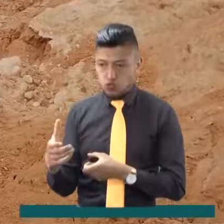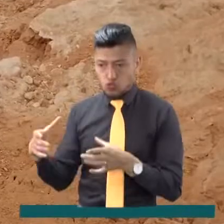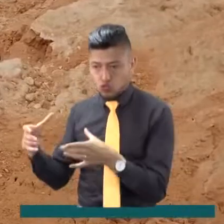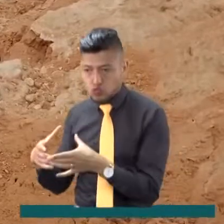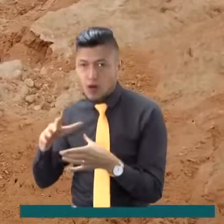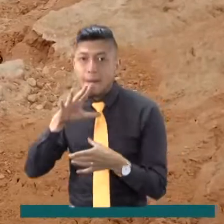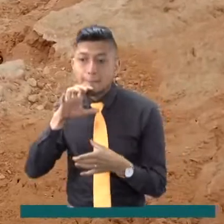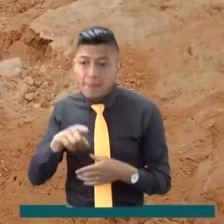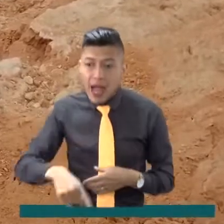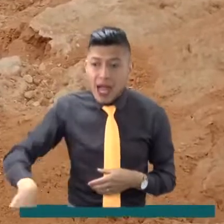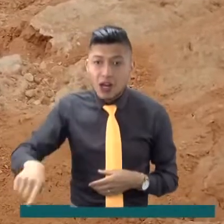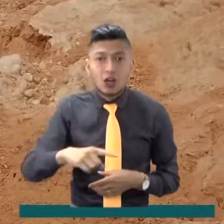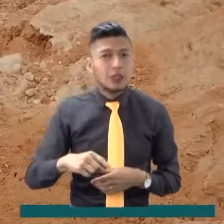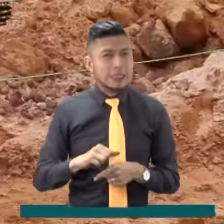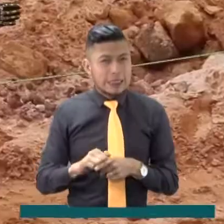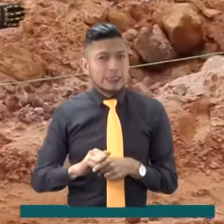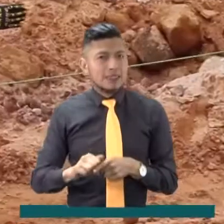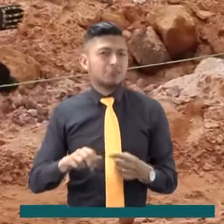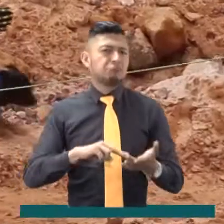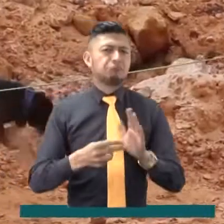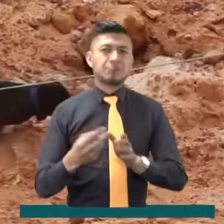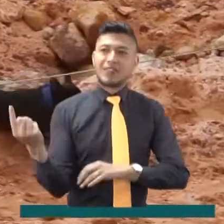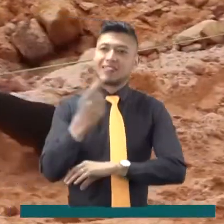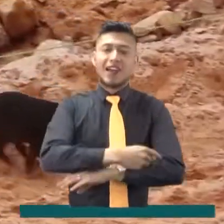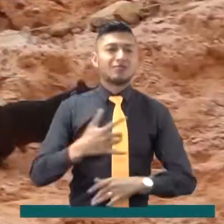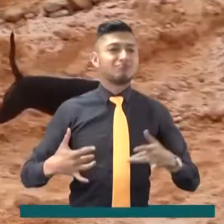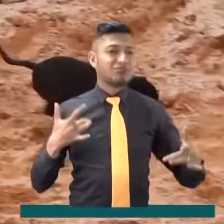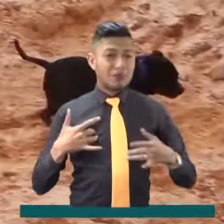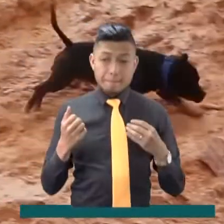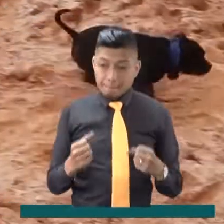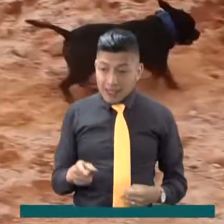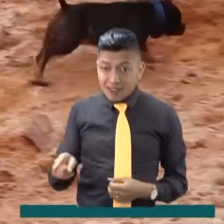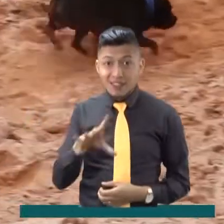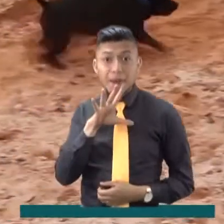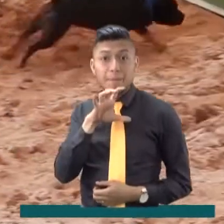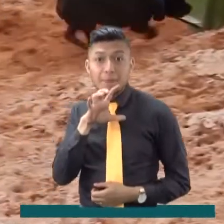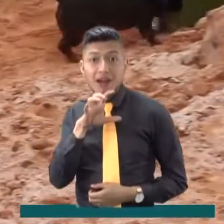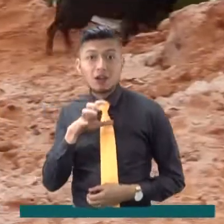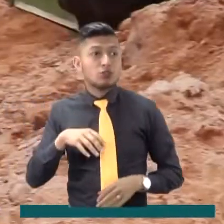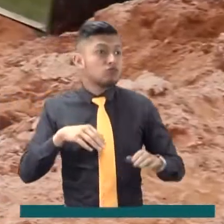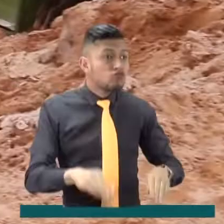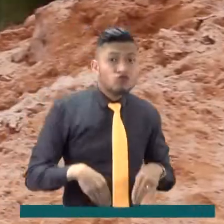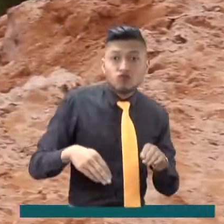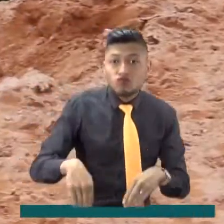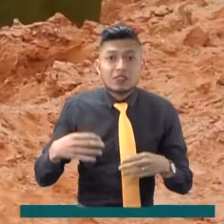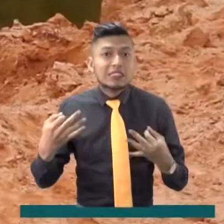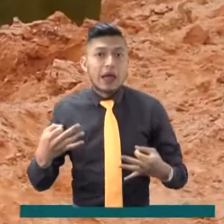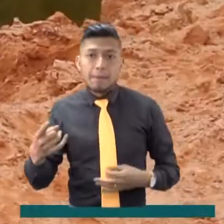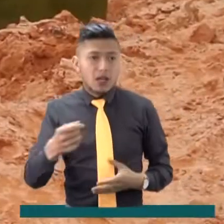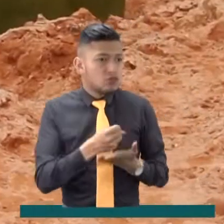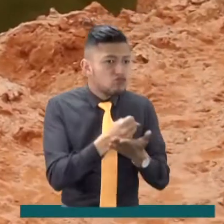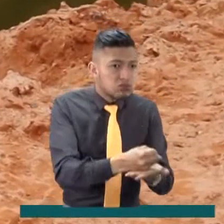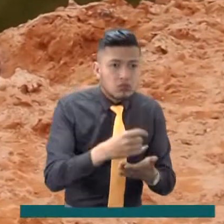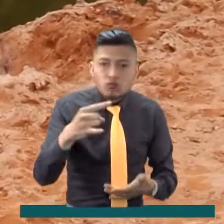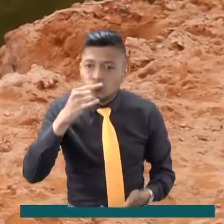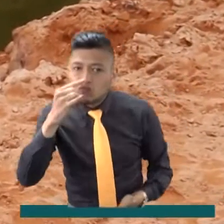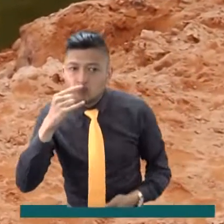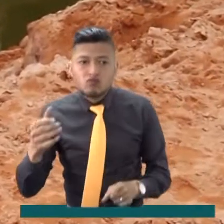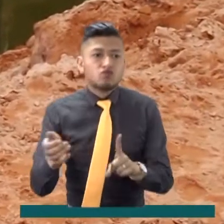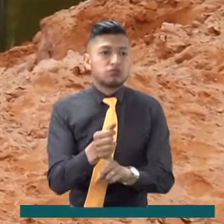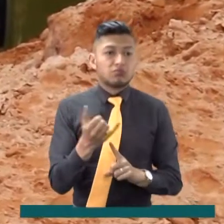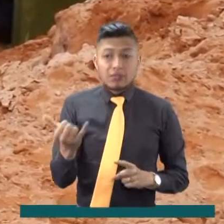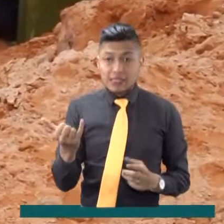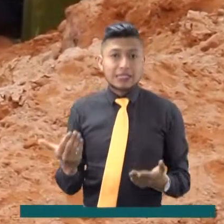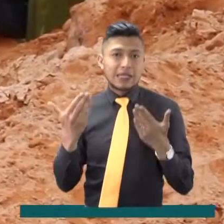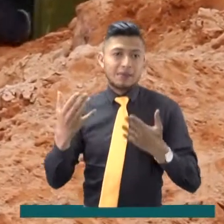el entrenamiento es como un día recreativo, especialmente para estos peludos que siempre están listos para salir al rescate.